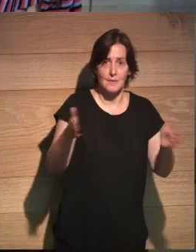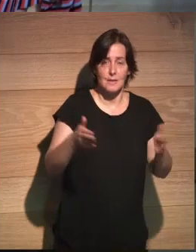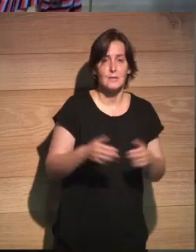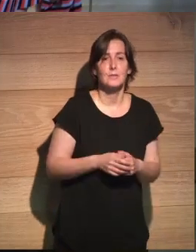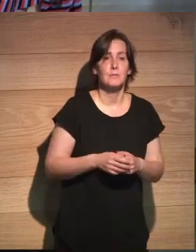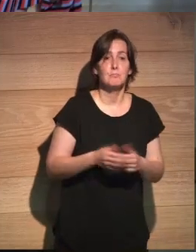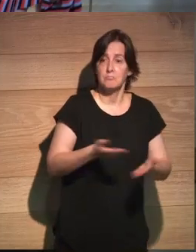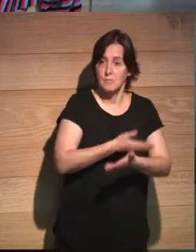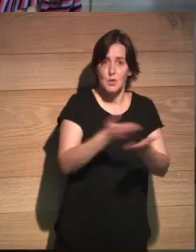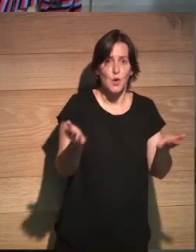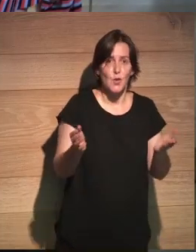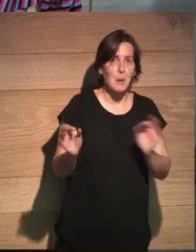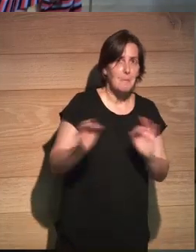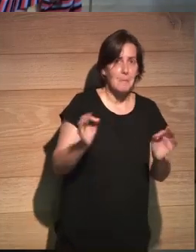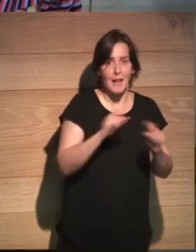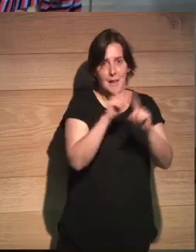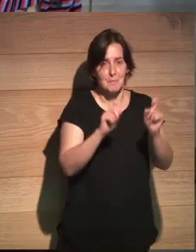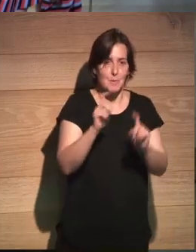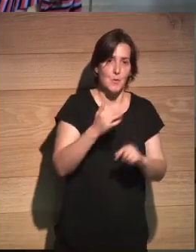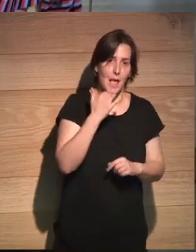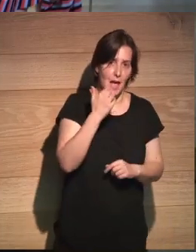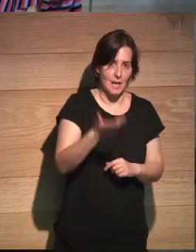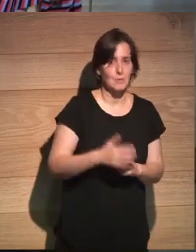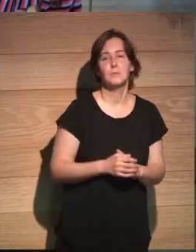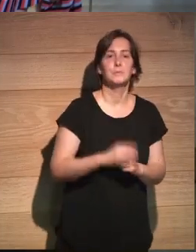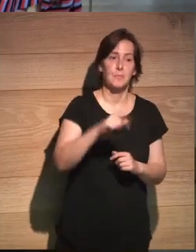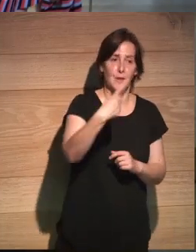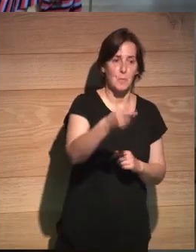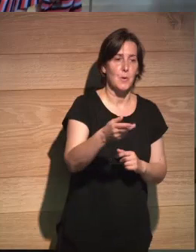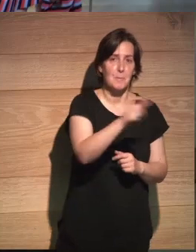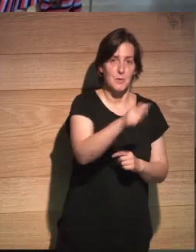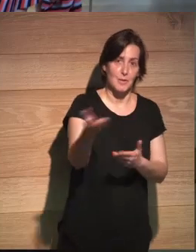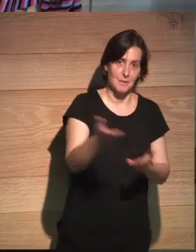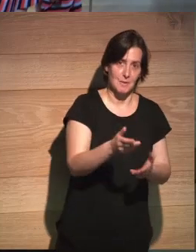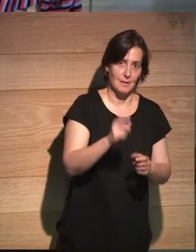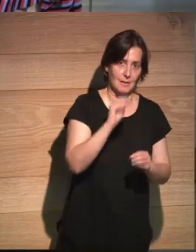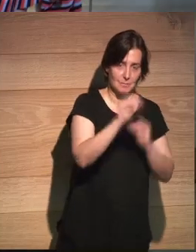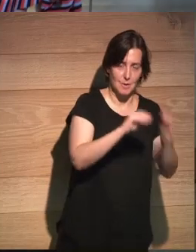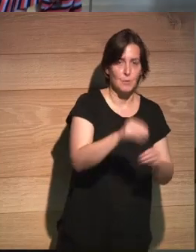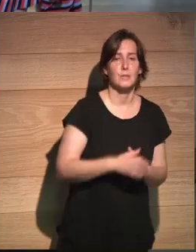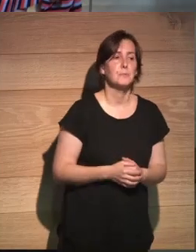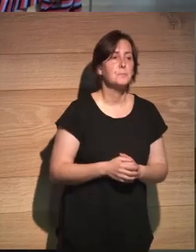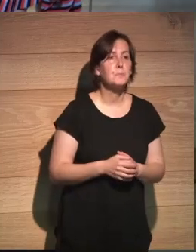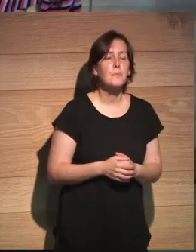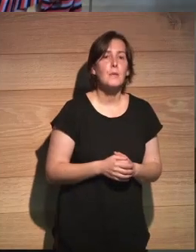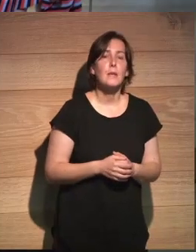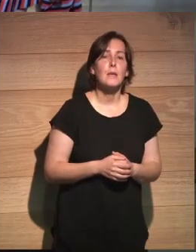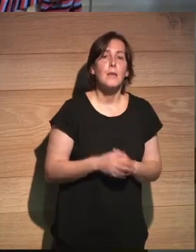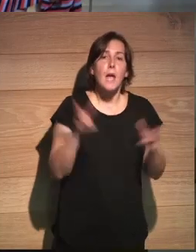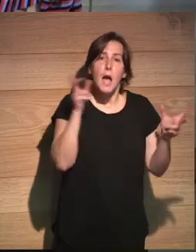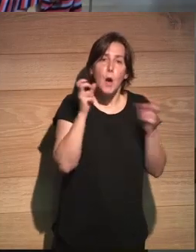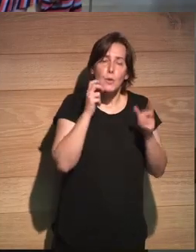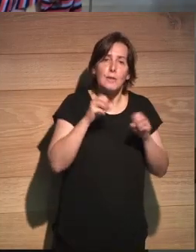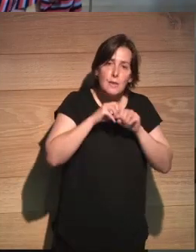que todos fueran preparando alguna para hacerle a nuestros invitados. ¿Cómo es la audiencia de la divulgación